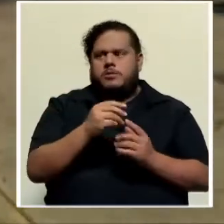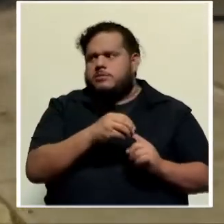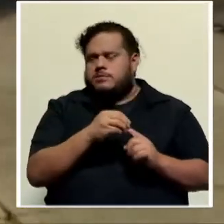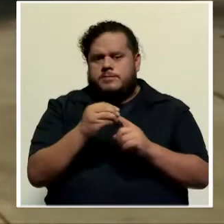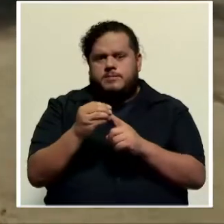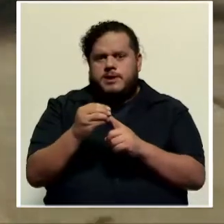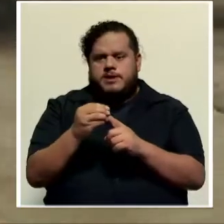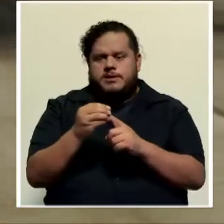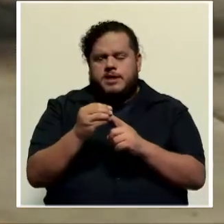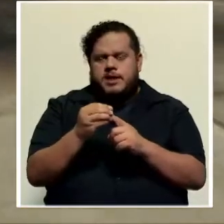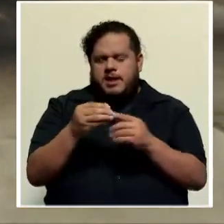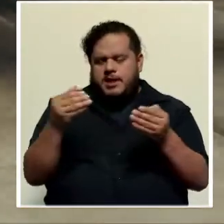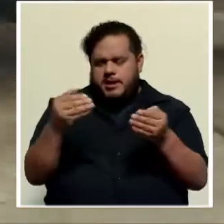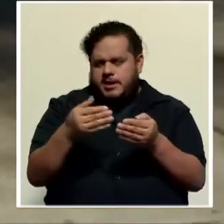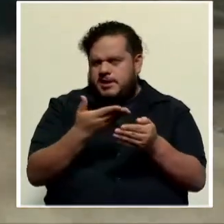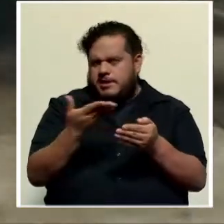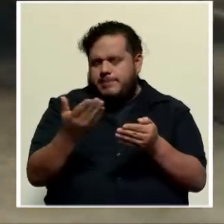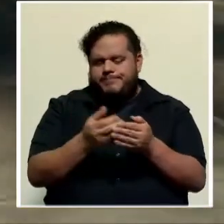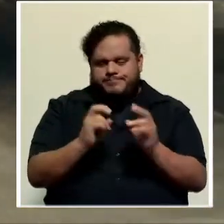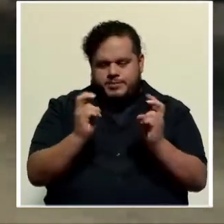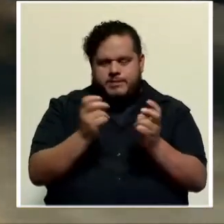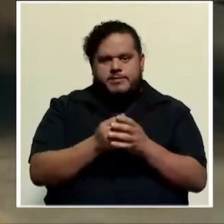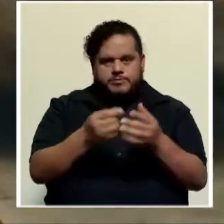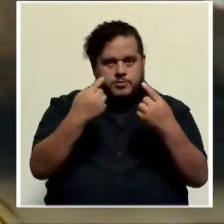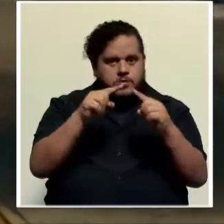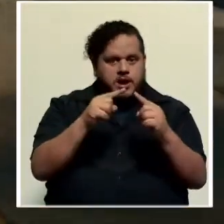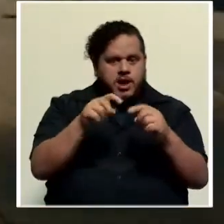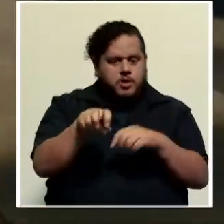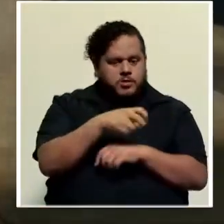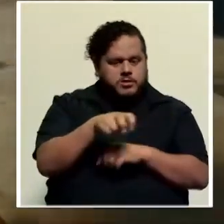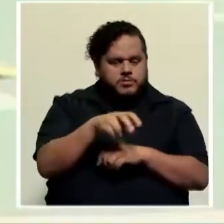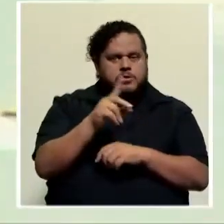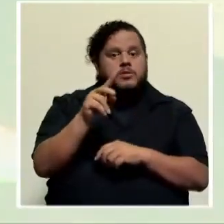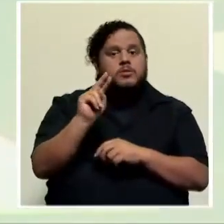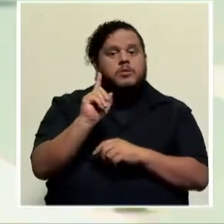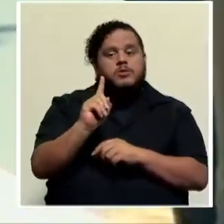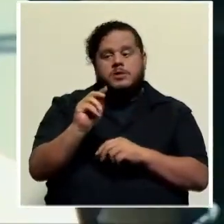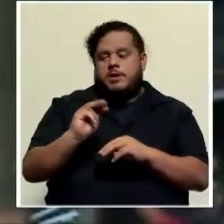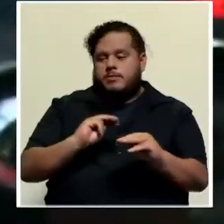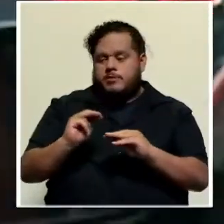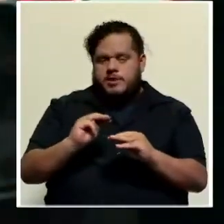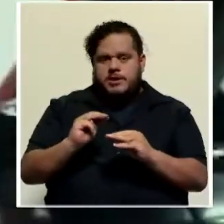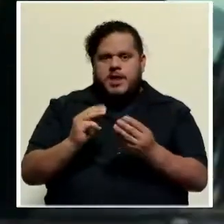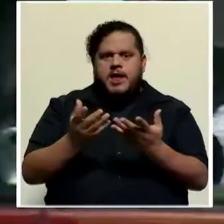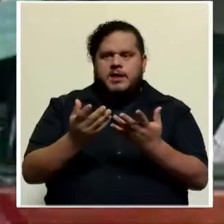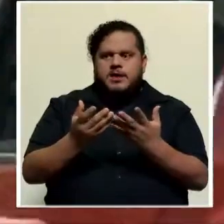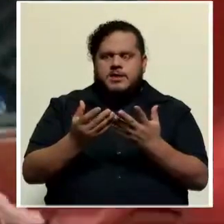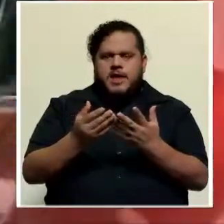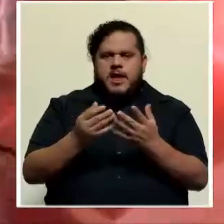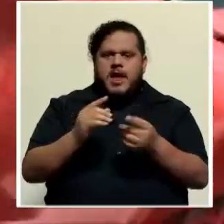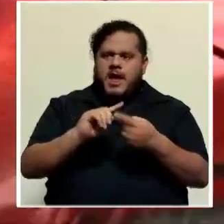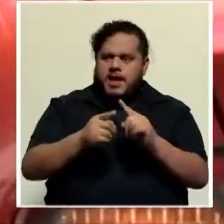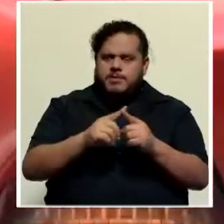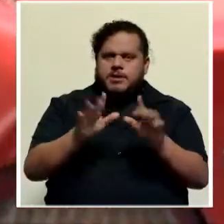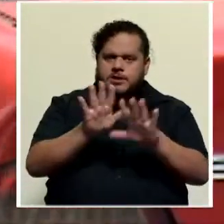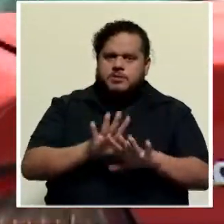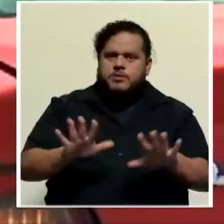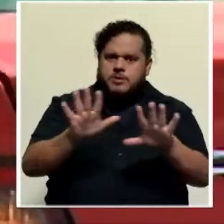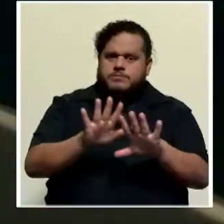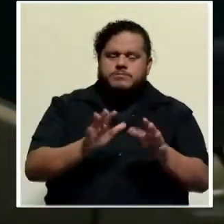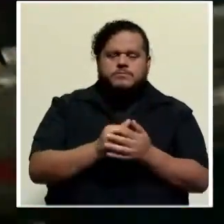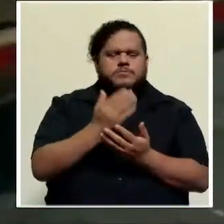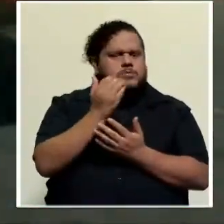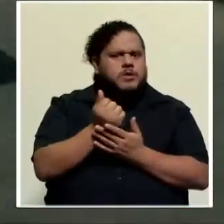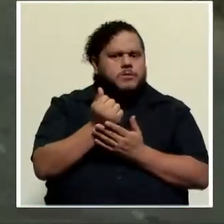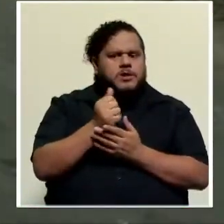ejes temáticos lograr un transporte y una movilidad que sean sostenibles ambientalmente, ya que